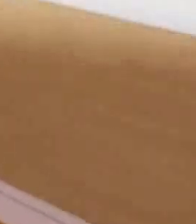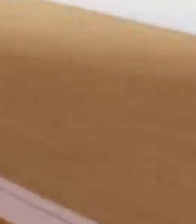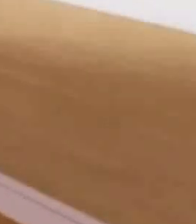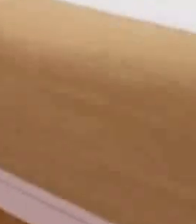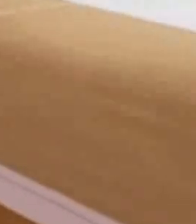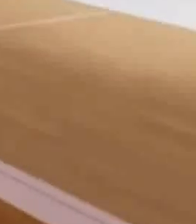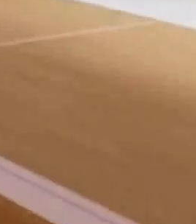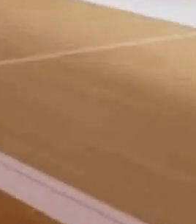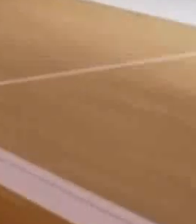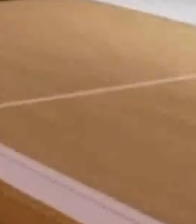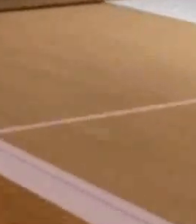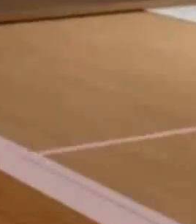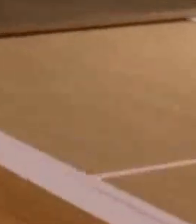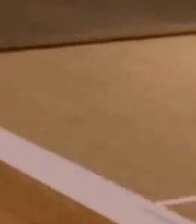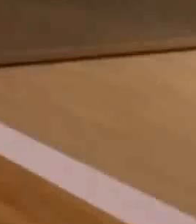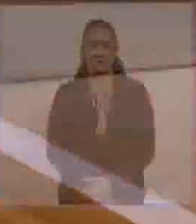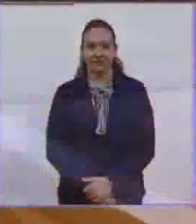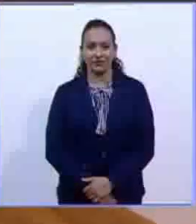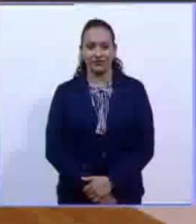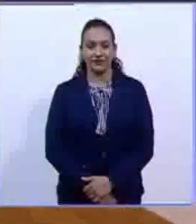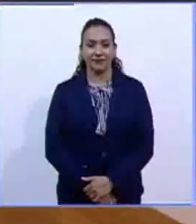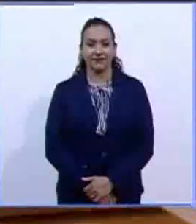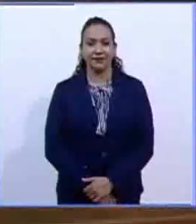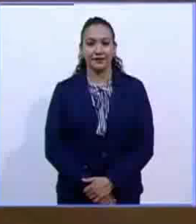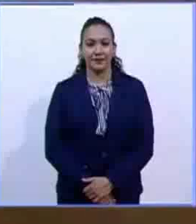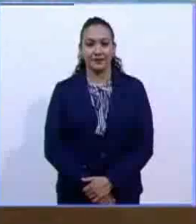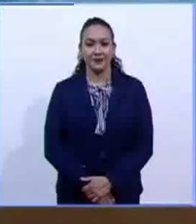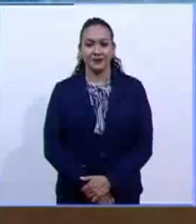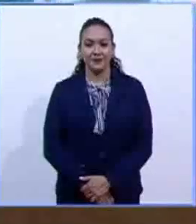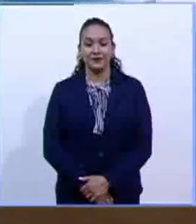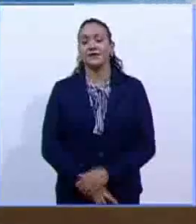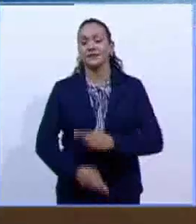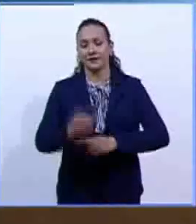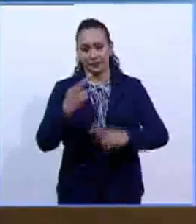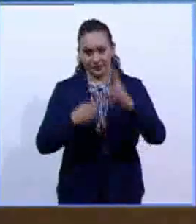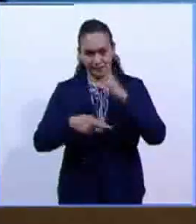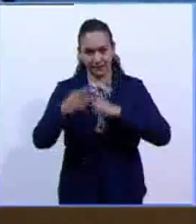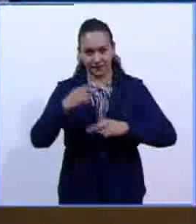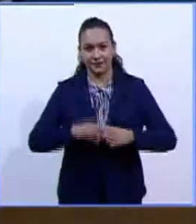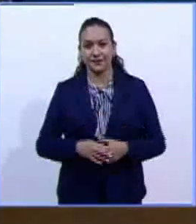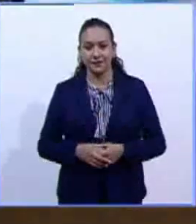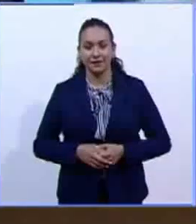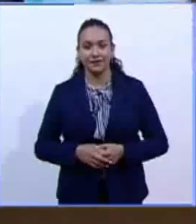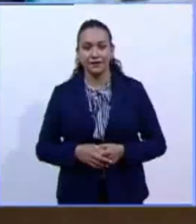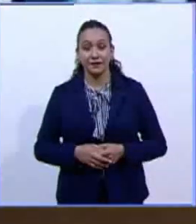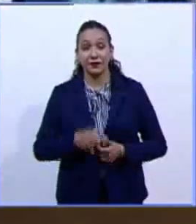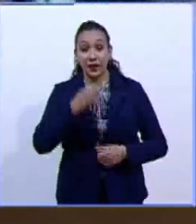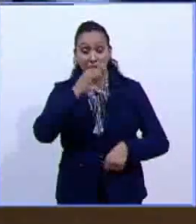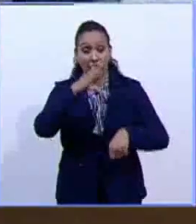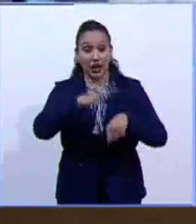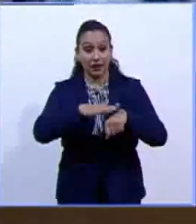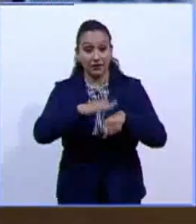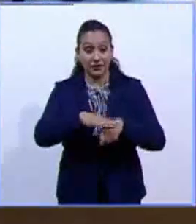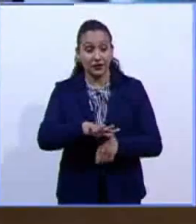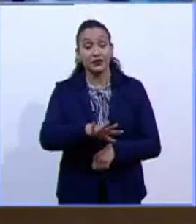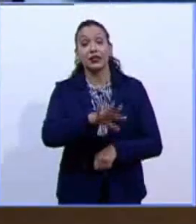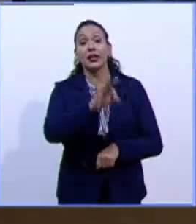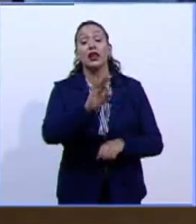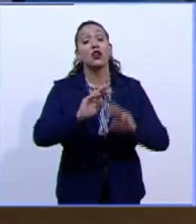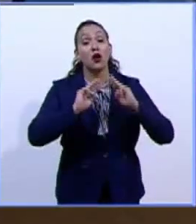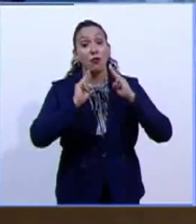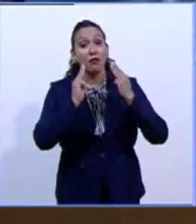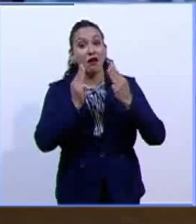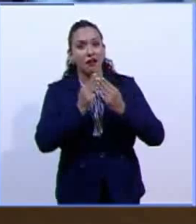Al regresar, advierten que nombrar a cárteles como